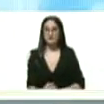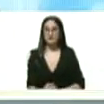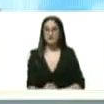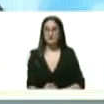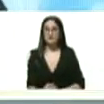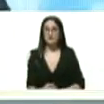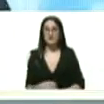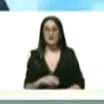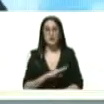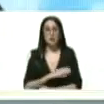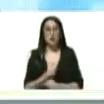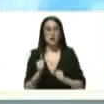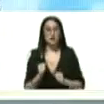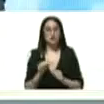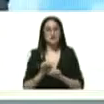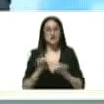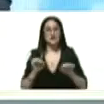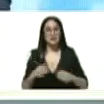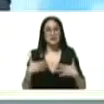Poderosos sistemas de salud pública.